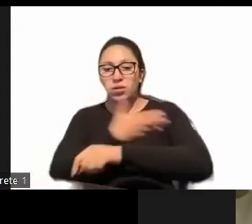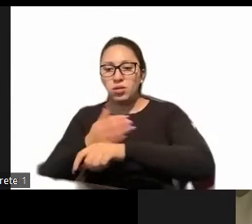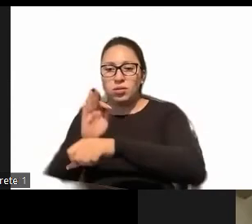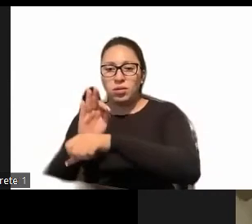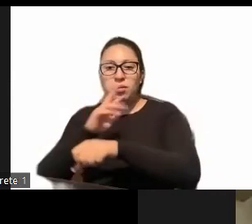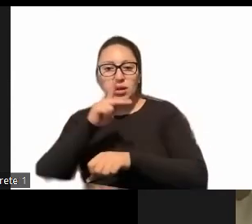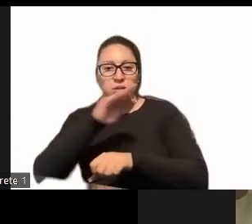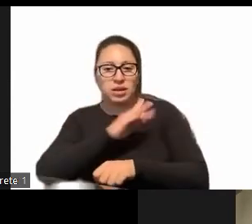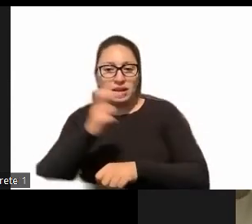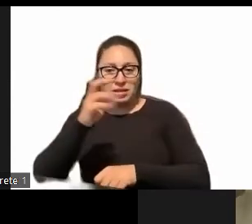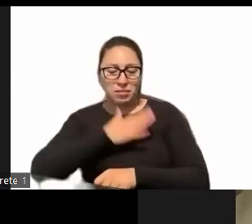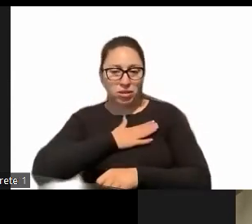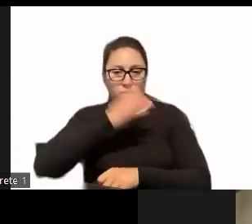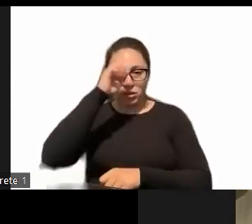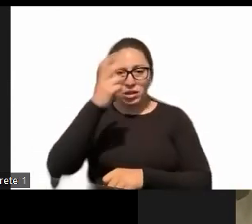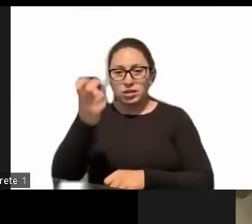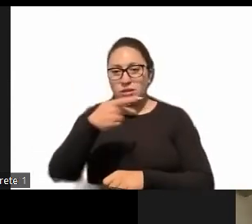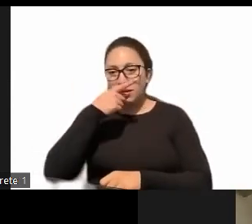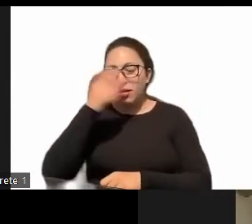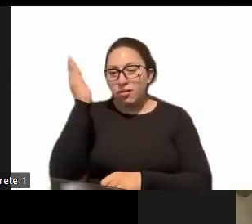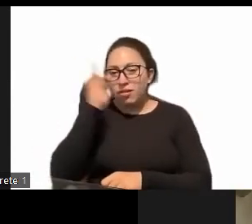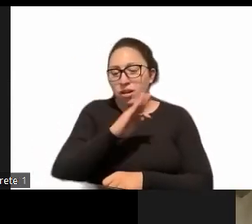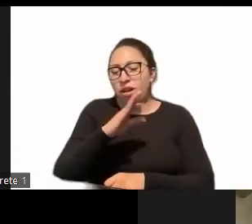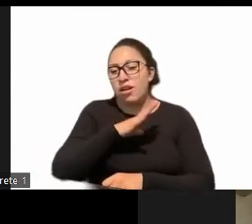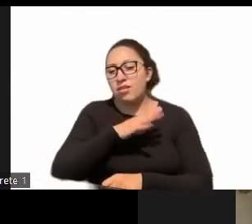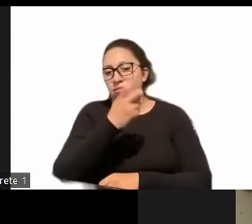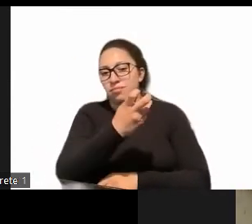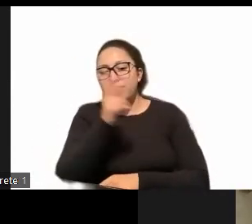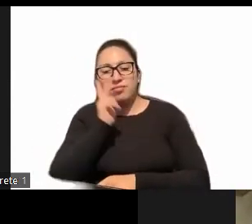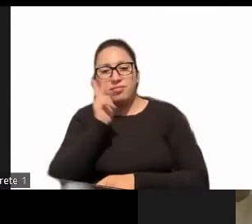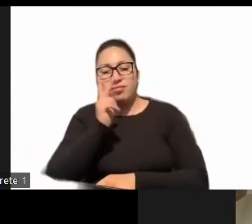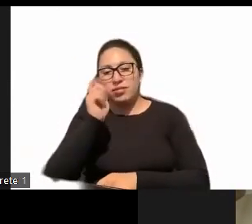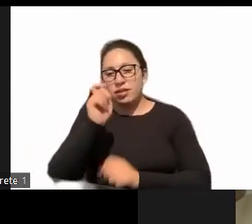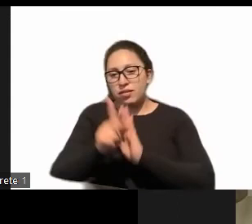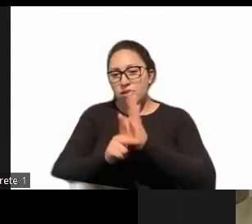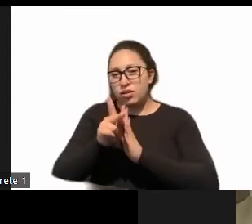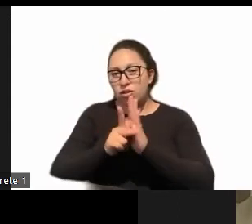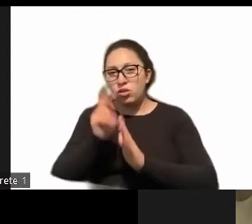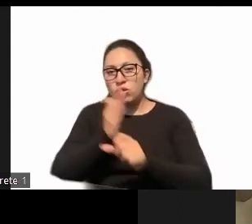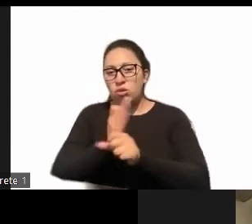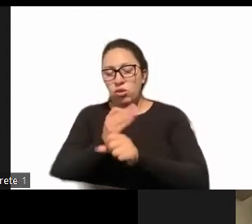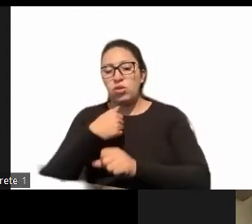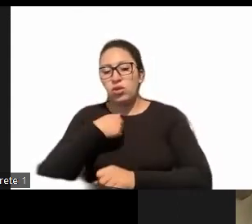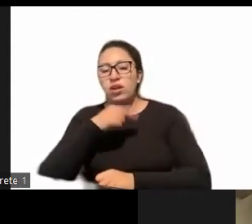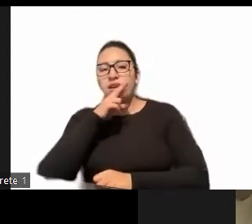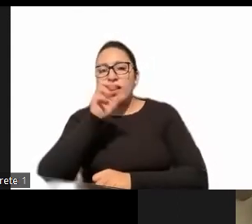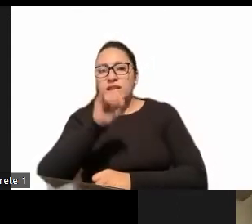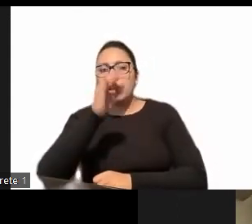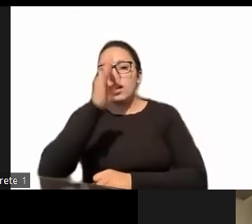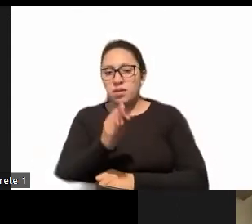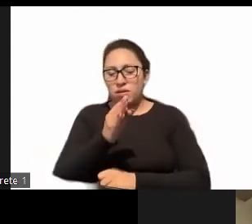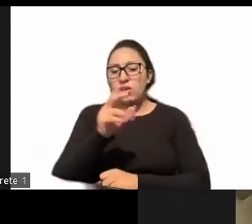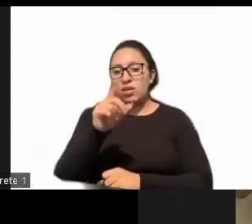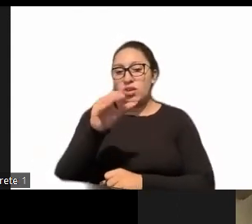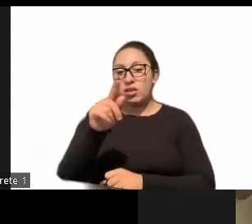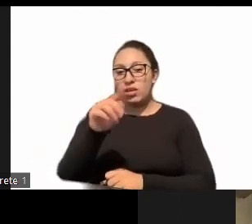es falso y ahí está demostrado porque está en la versión estenográfica, está en video, que yo estuve a favor de dictámenes que incluso